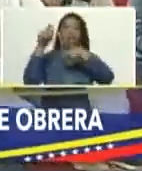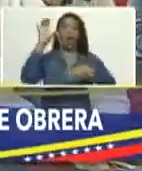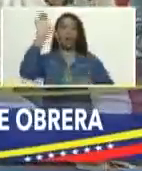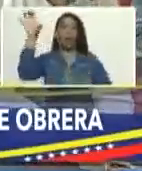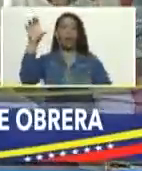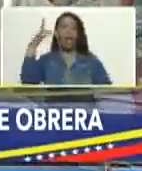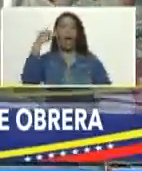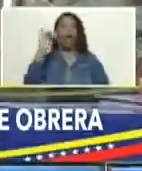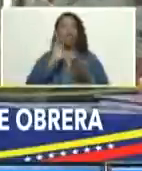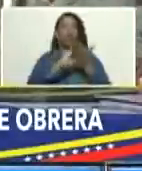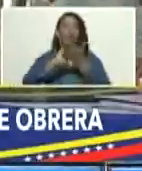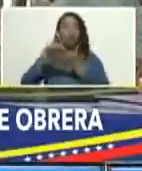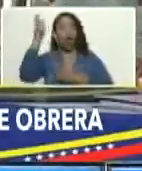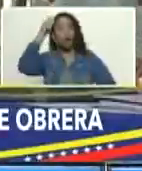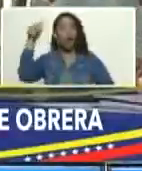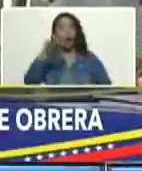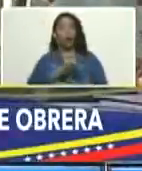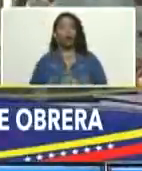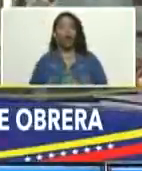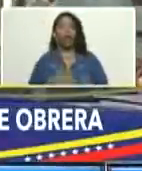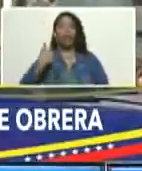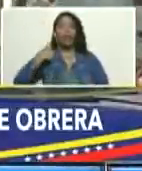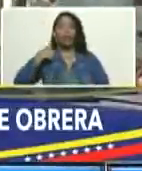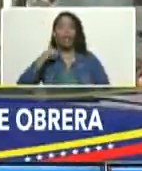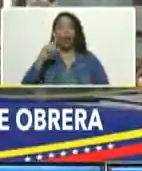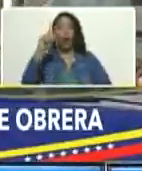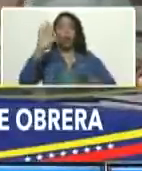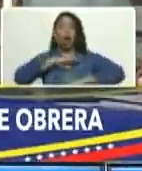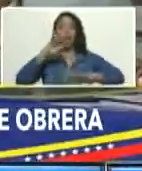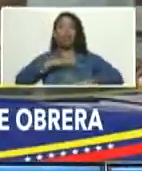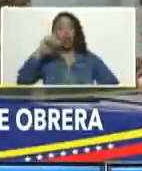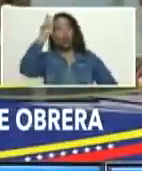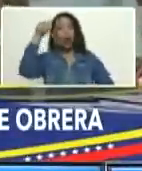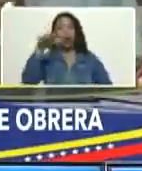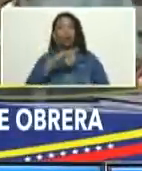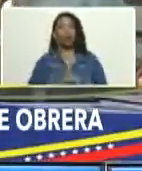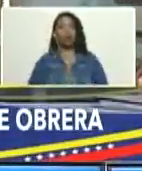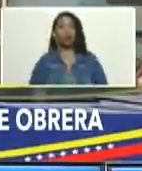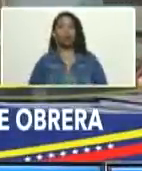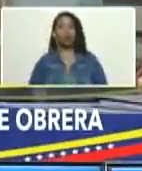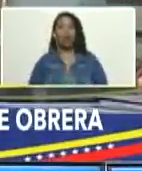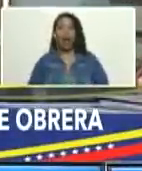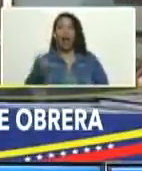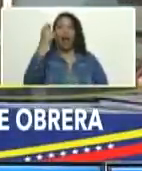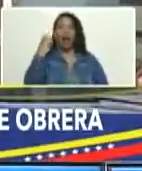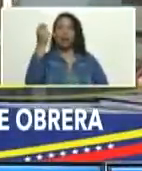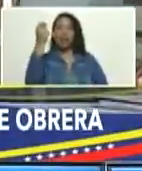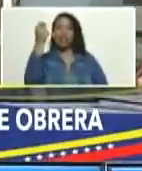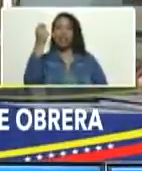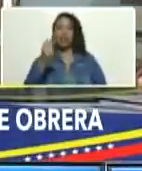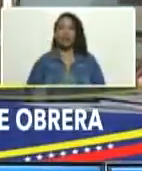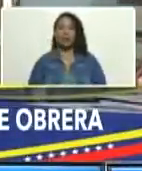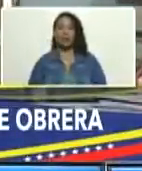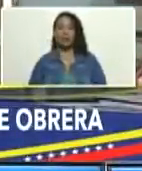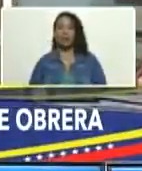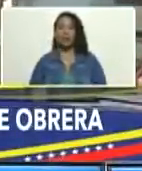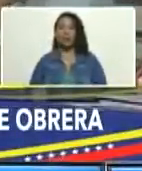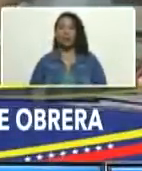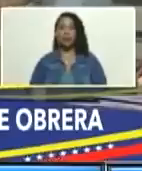alguna solución para el pueblo? ¿Tendría algún beneficio para el pueblo? ¡Jamás!